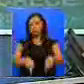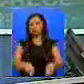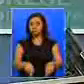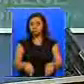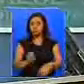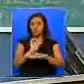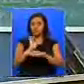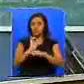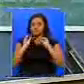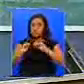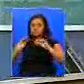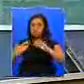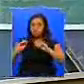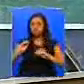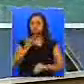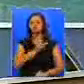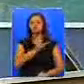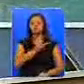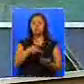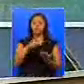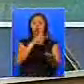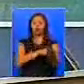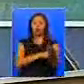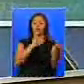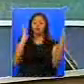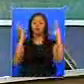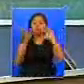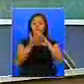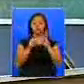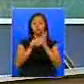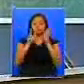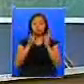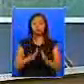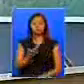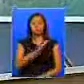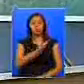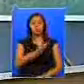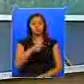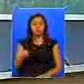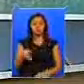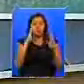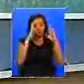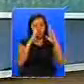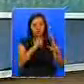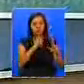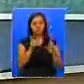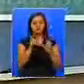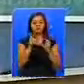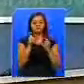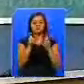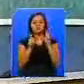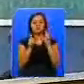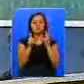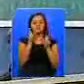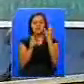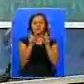los programas más emblemáticos de la Revolución Ciudadana, como es la Misión Solidaria Manuel Espejo, la atención a los